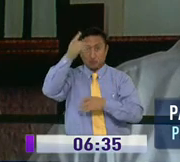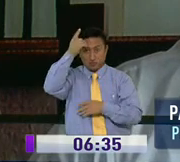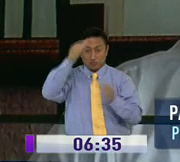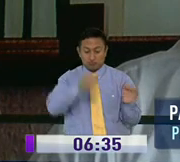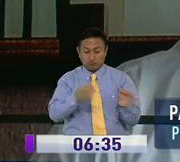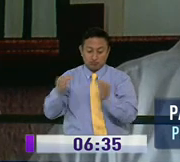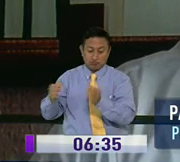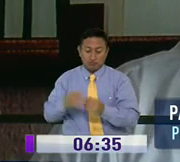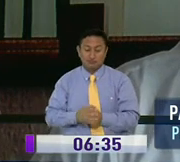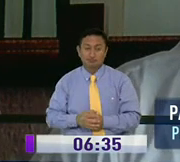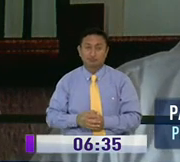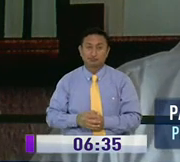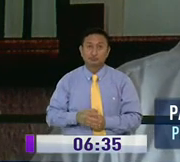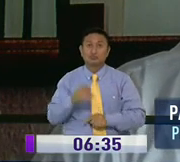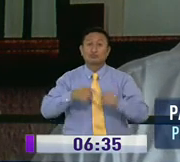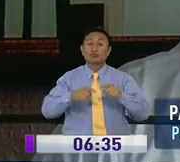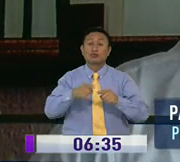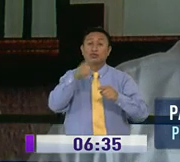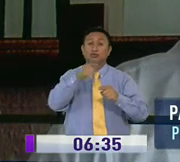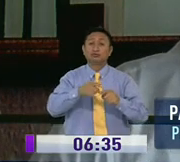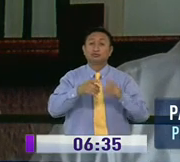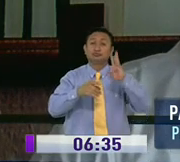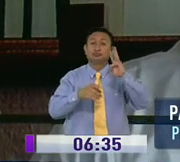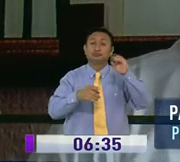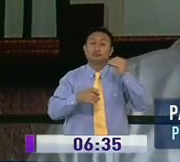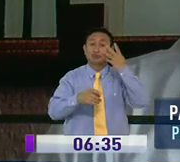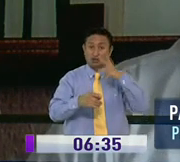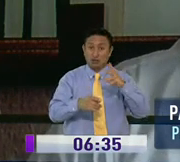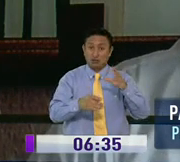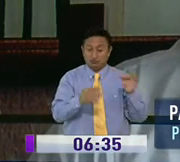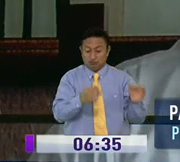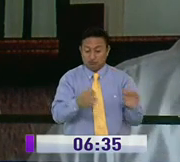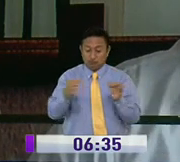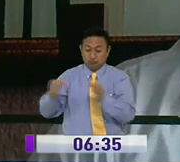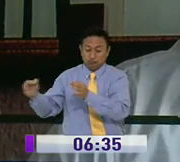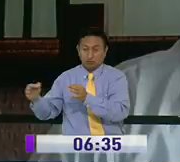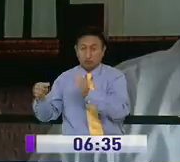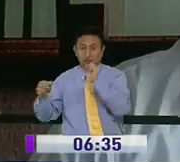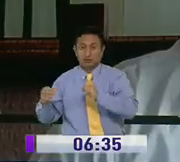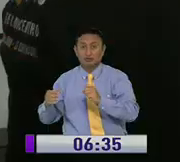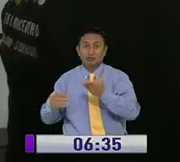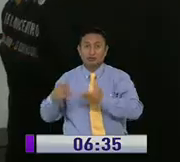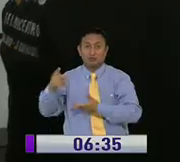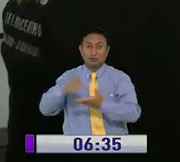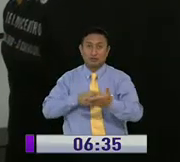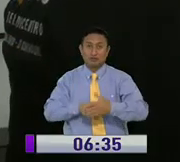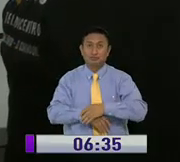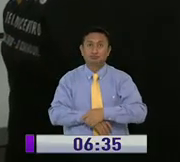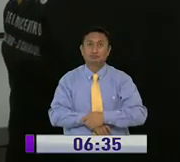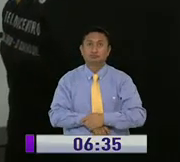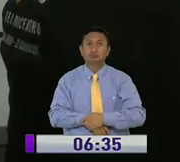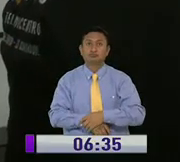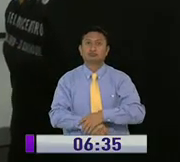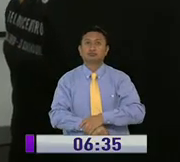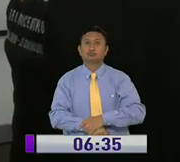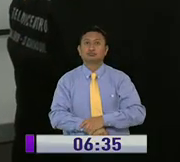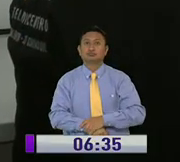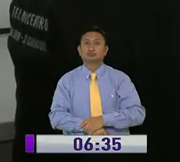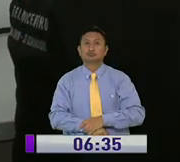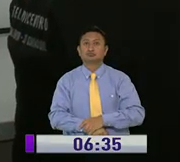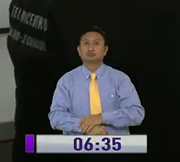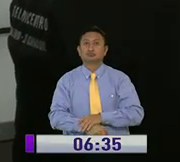ejemplo, el aplazamiento en unos casos por 60 días en lo que tiene que ver con cobros. Informó